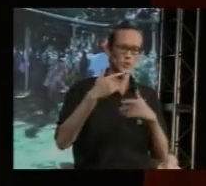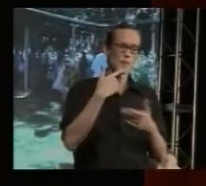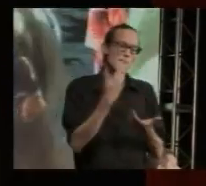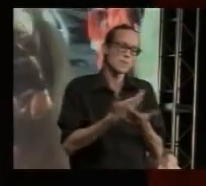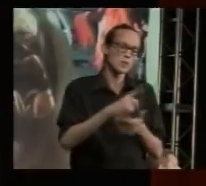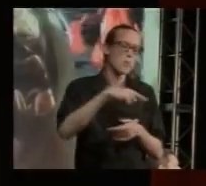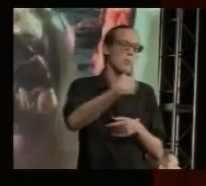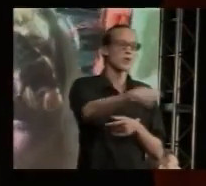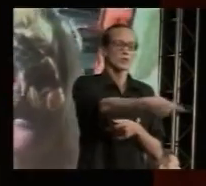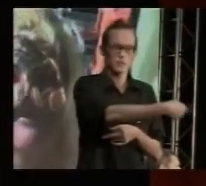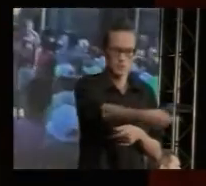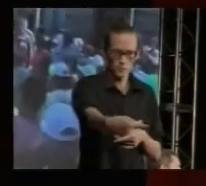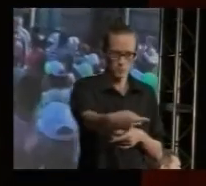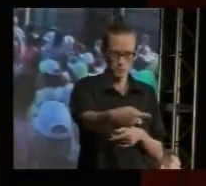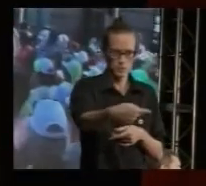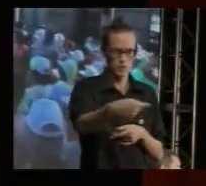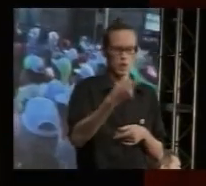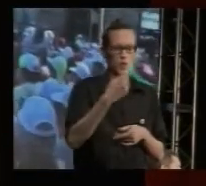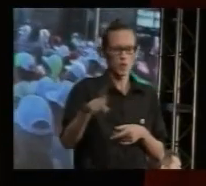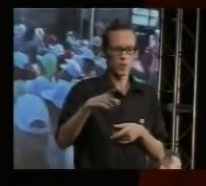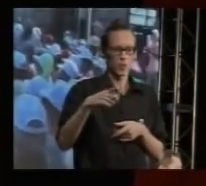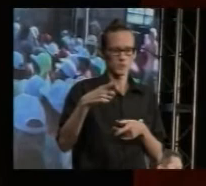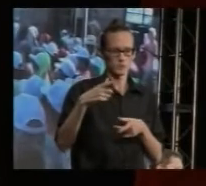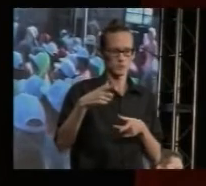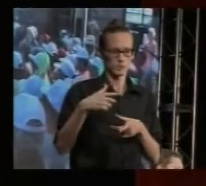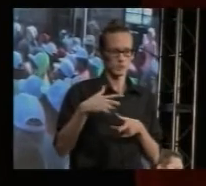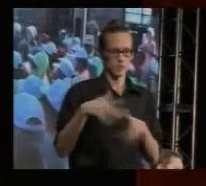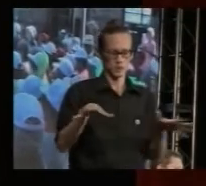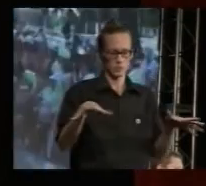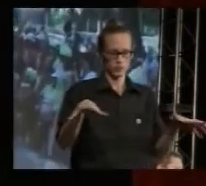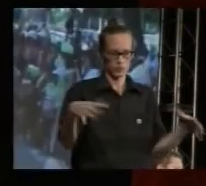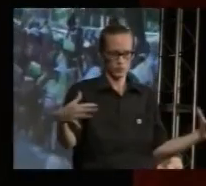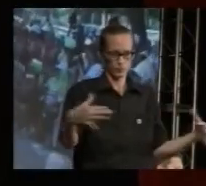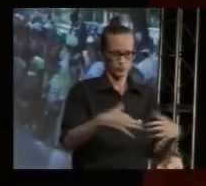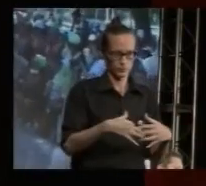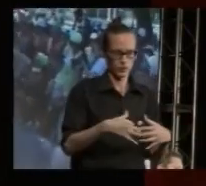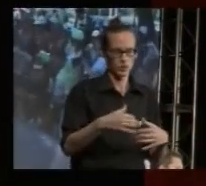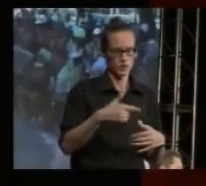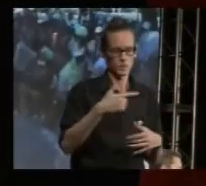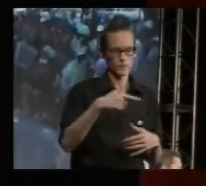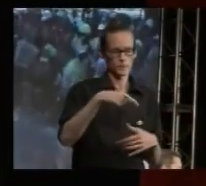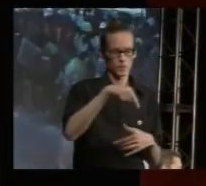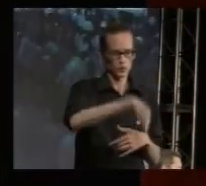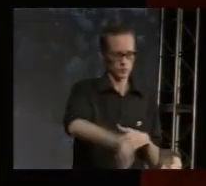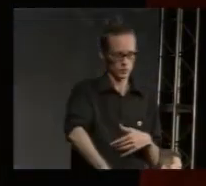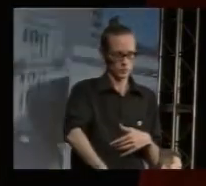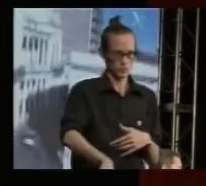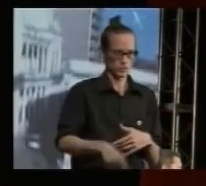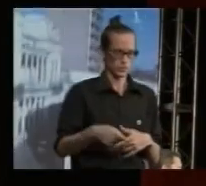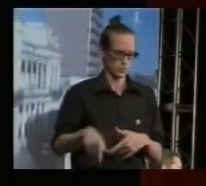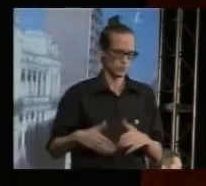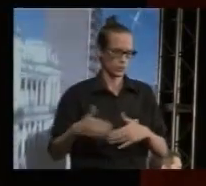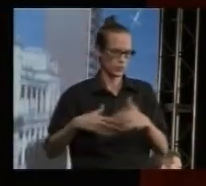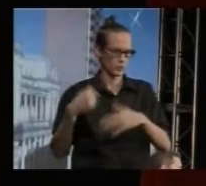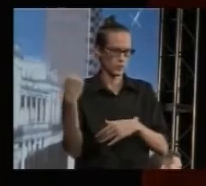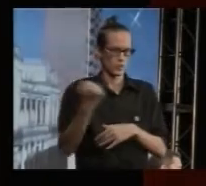semanas, es el colector sureste, una obra de gran volumen, de gran porte,